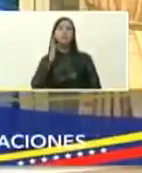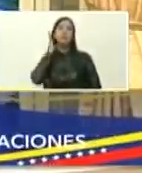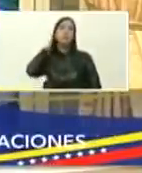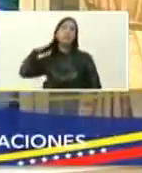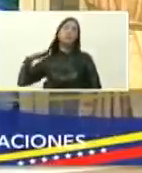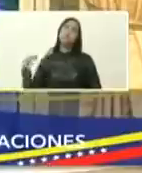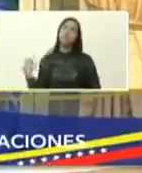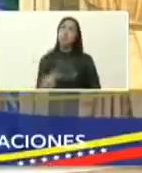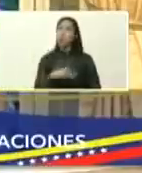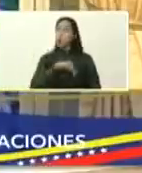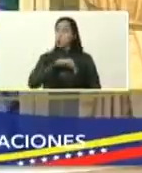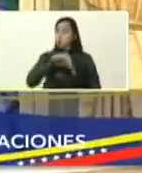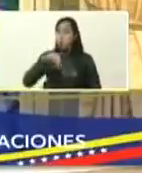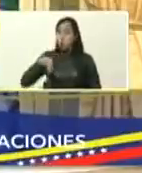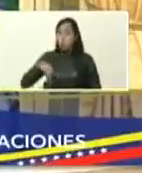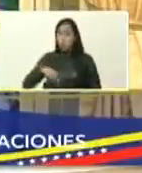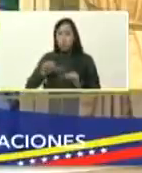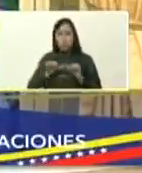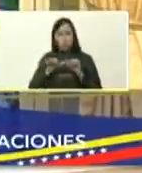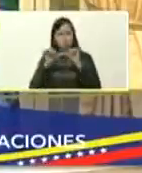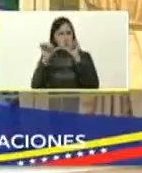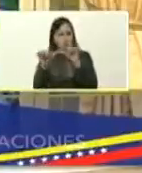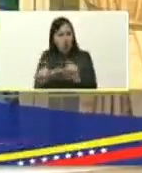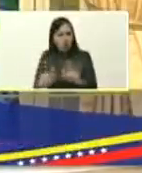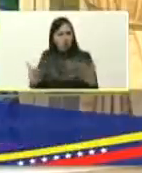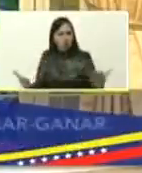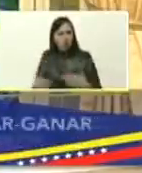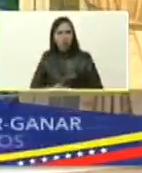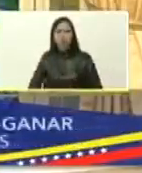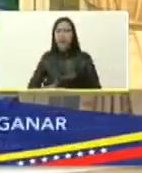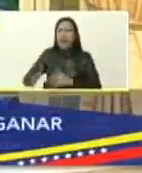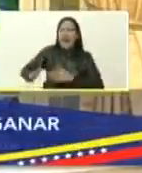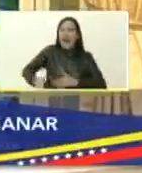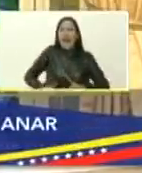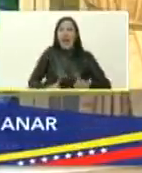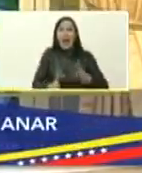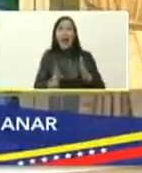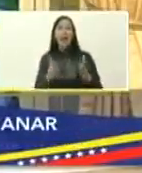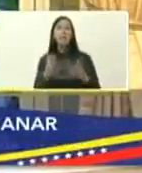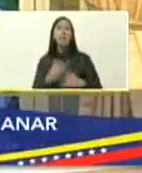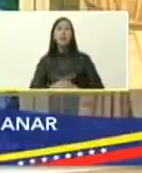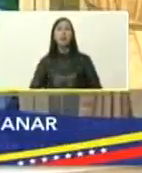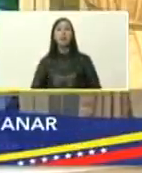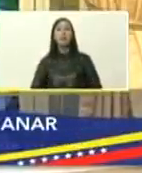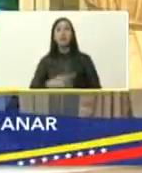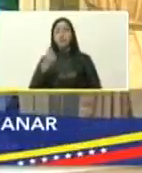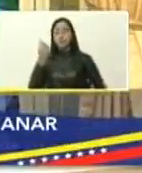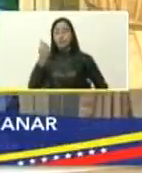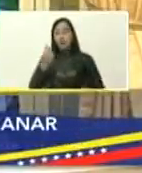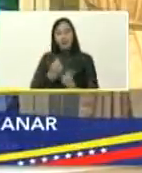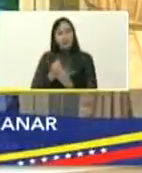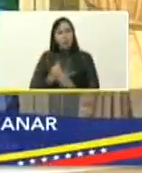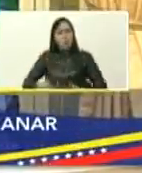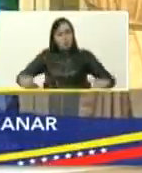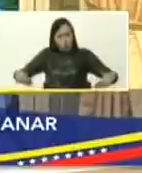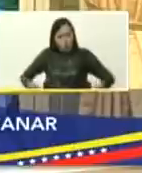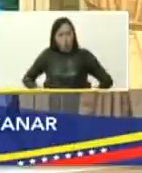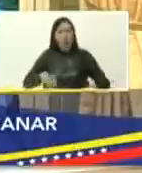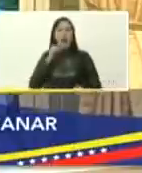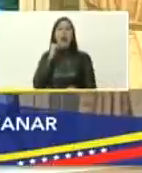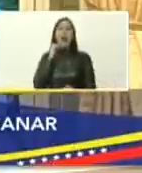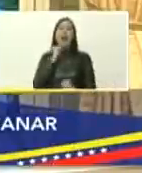nosotros sigamos el camino para apoyar intensamente el trabajo